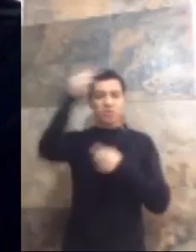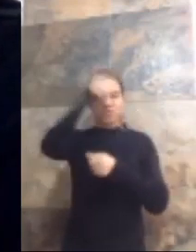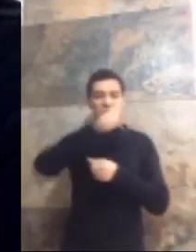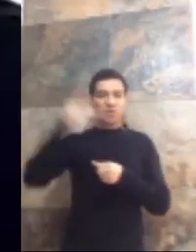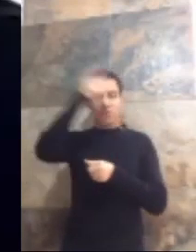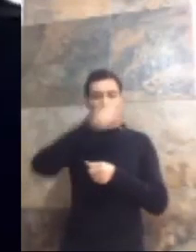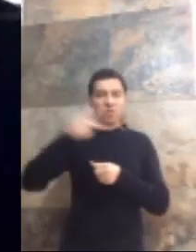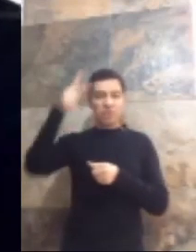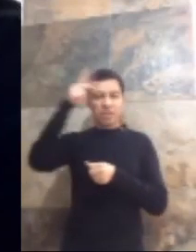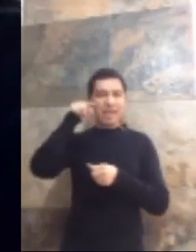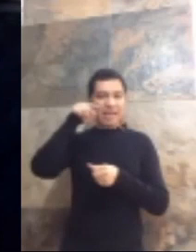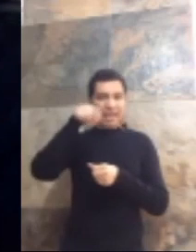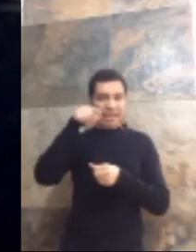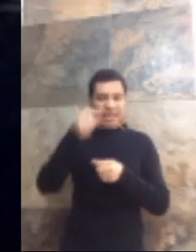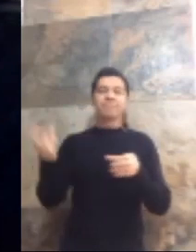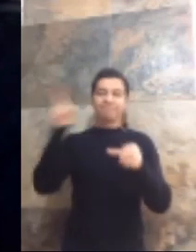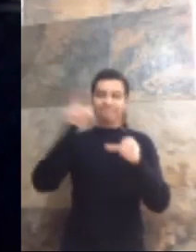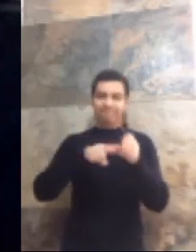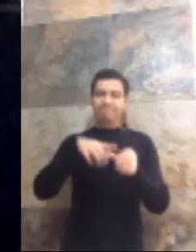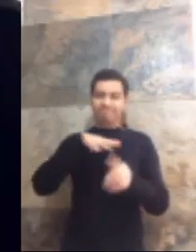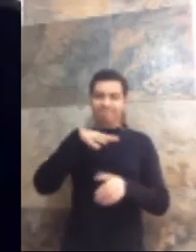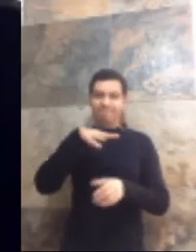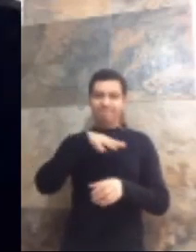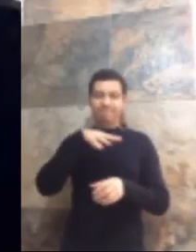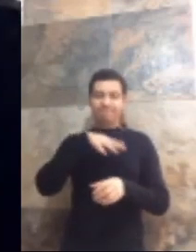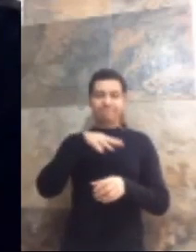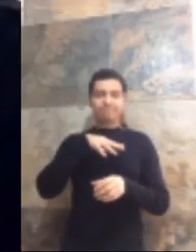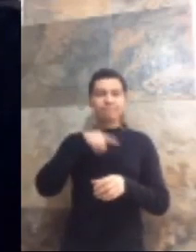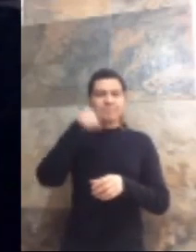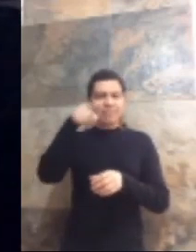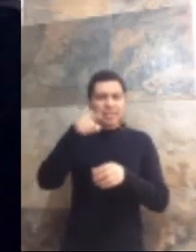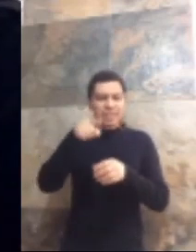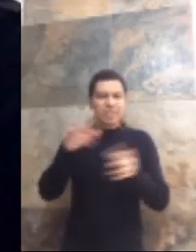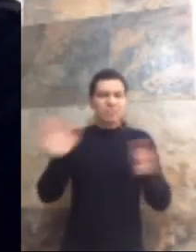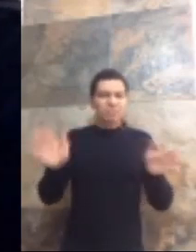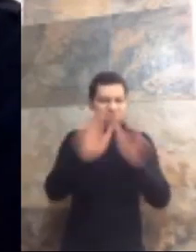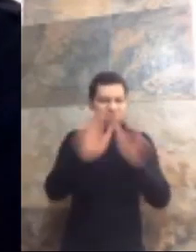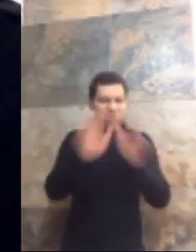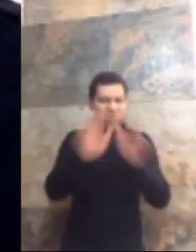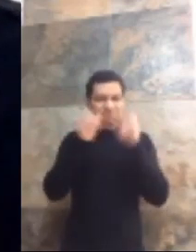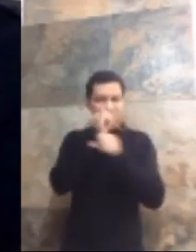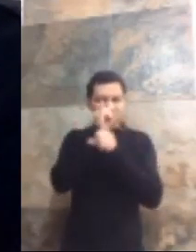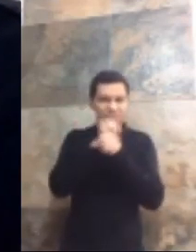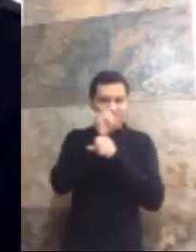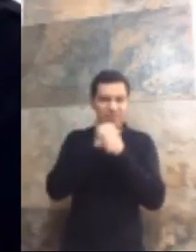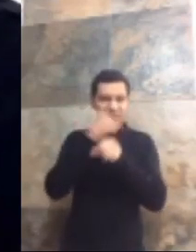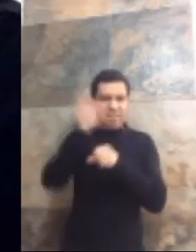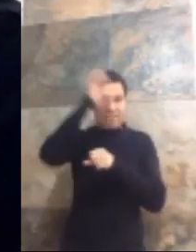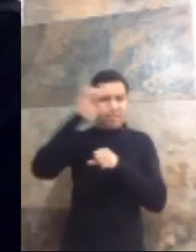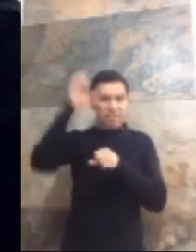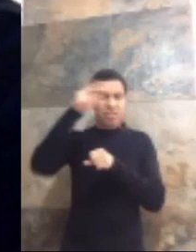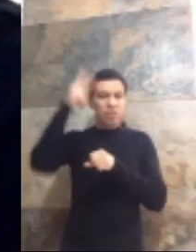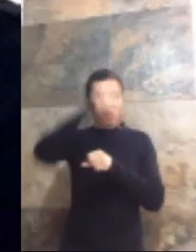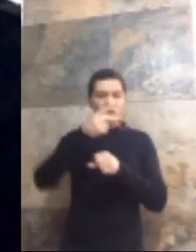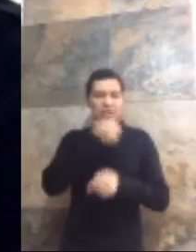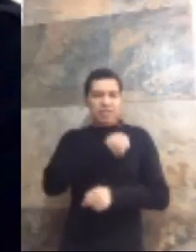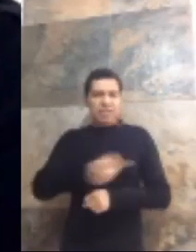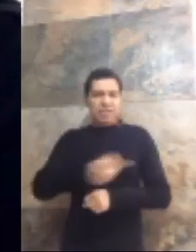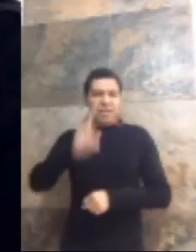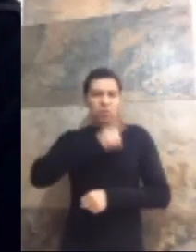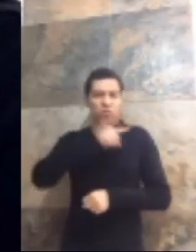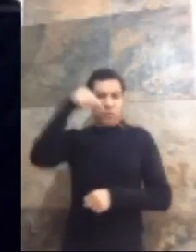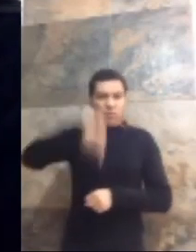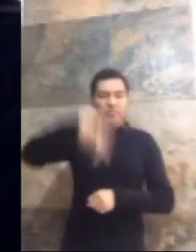promotor de la medicina conductual, de la psicología de la salud en nuestro